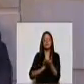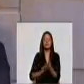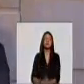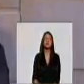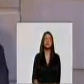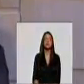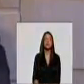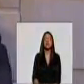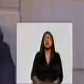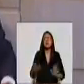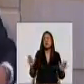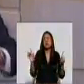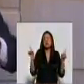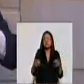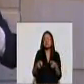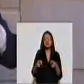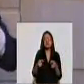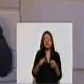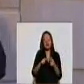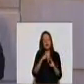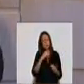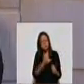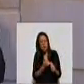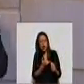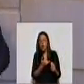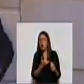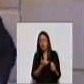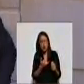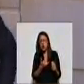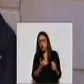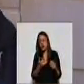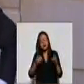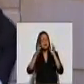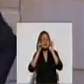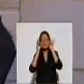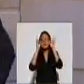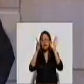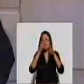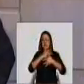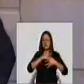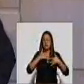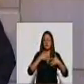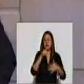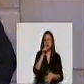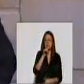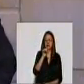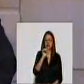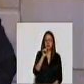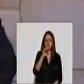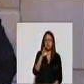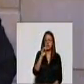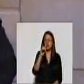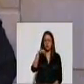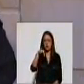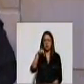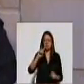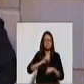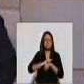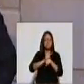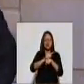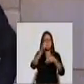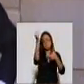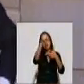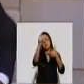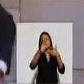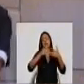Entonces, en relación con sobre si hay o no cosas graves sobre SaludCop, pues voy a hacer una enumeración rápida de cosas